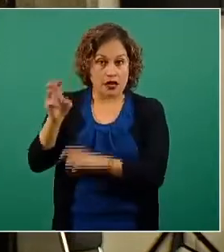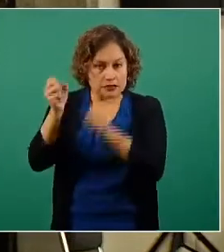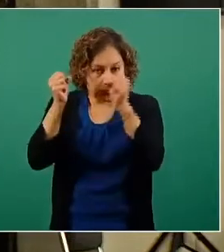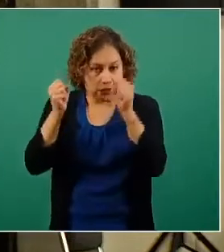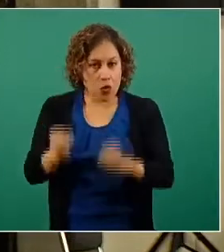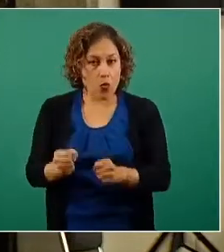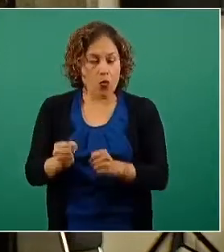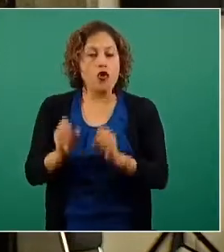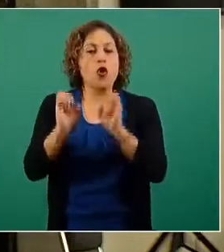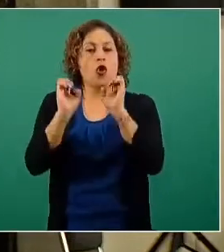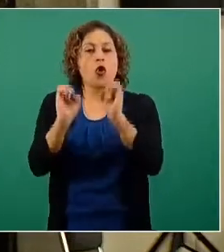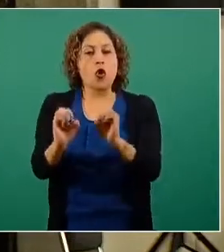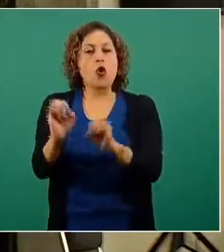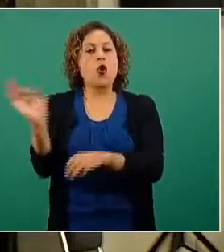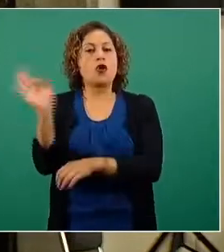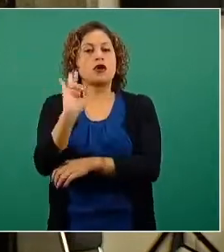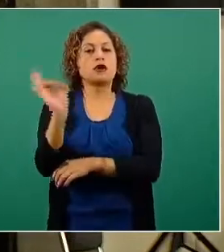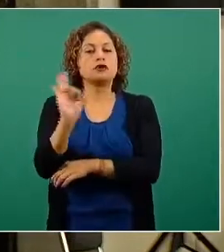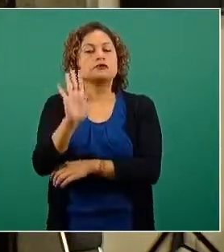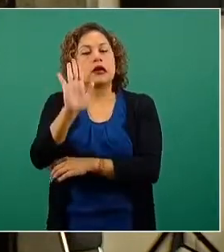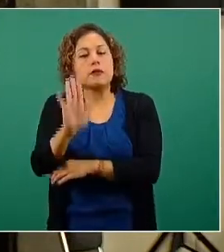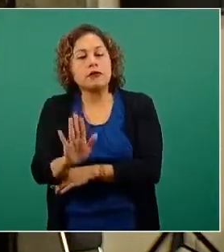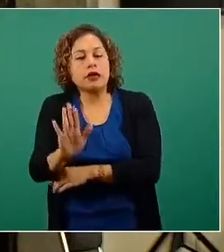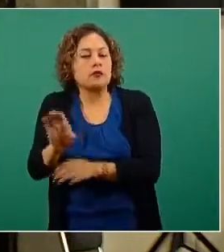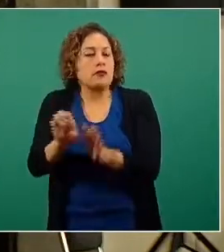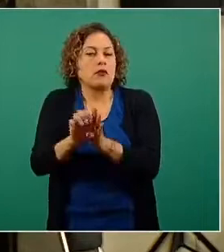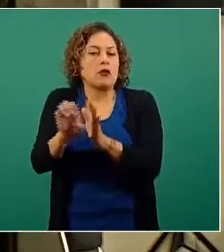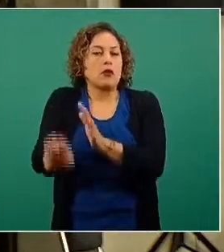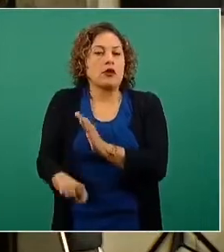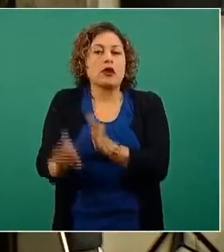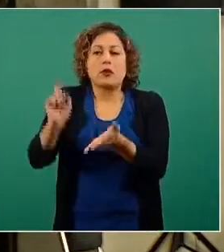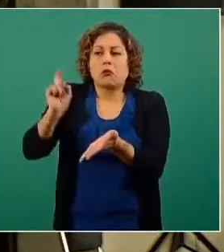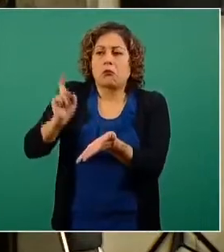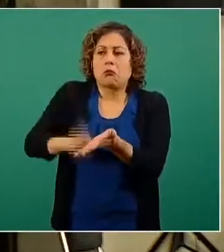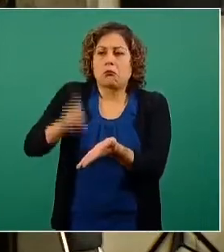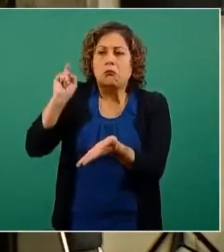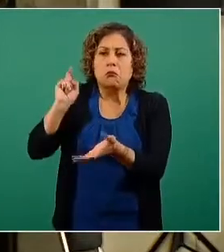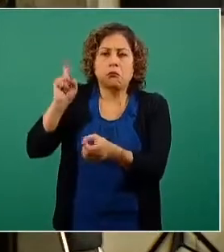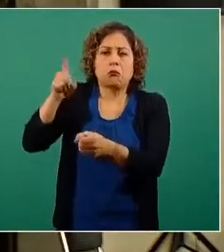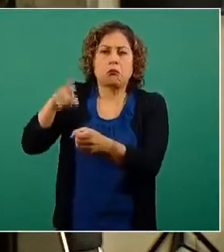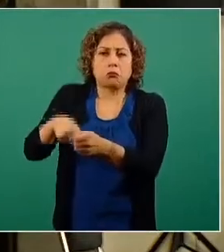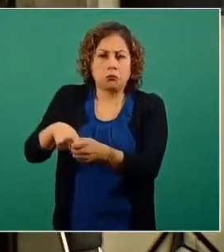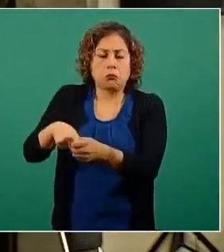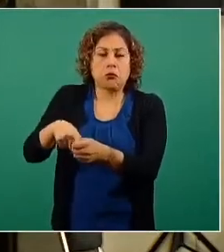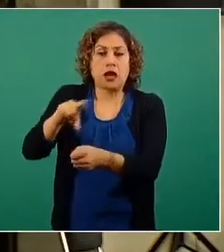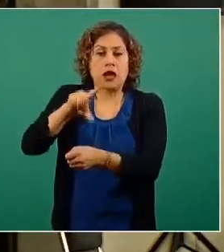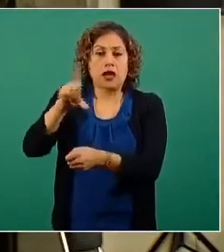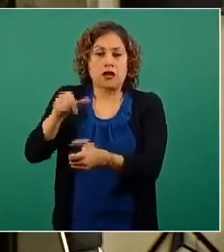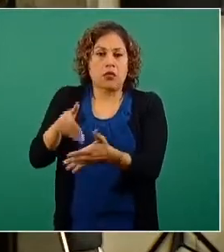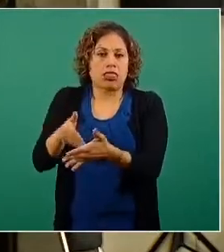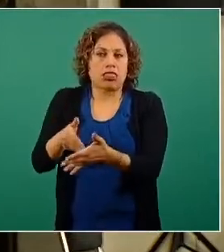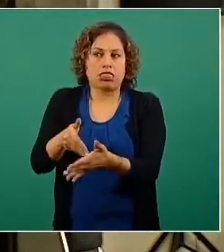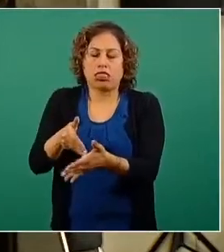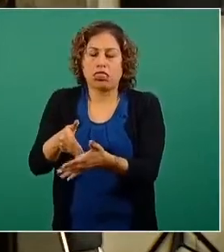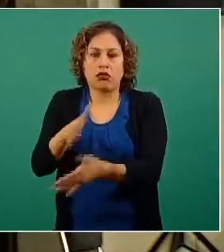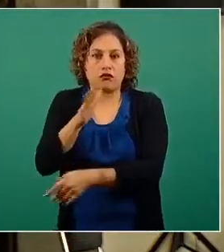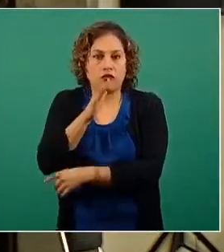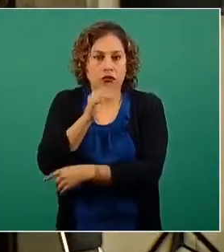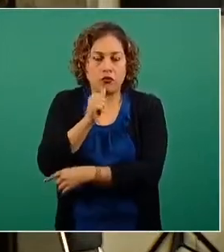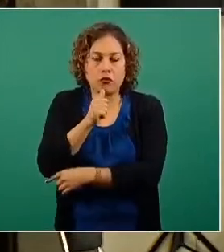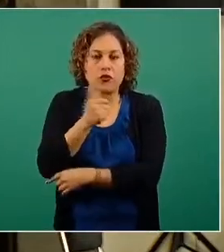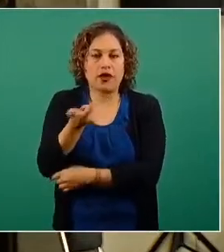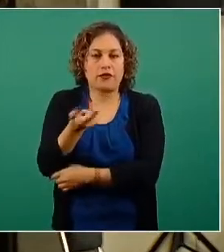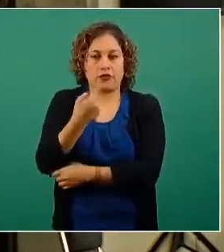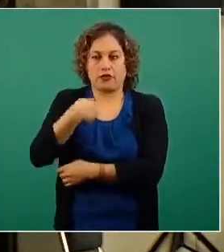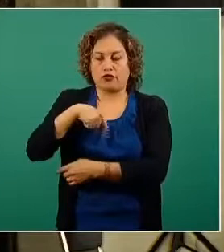nos podría tomar en cuenta como si ya se hubiera realizado el registro y ya no nos permitiera ingresar a la página para ya no